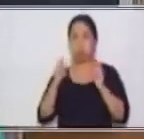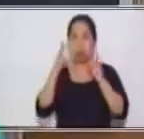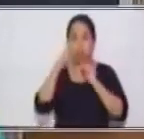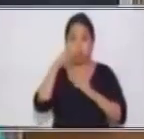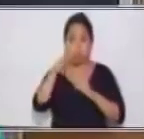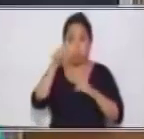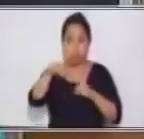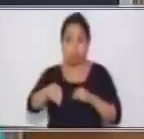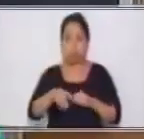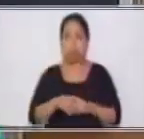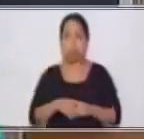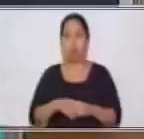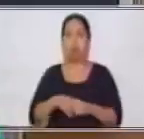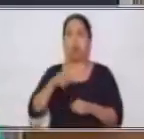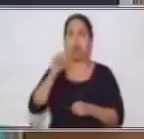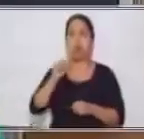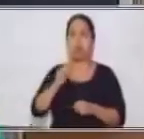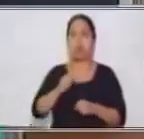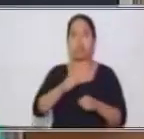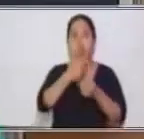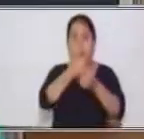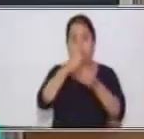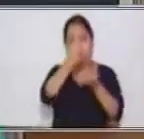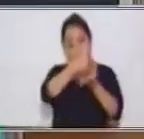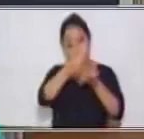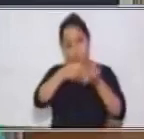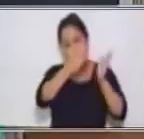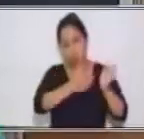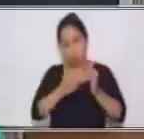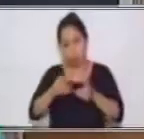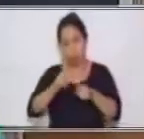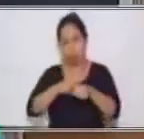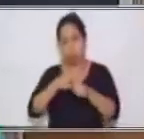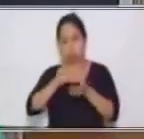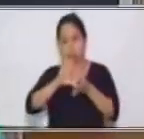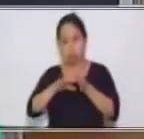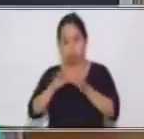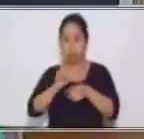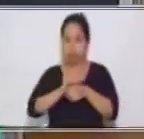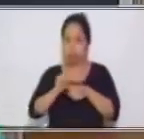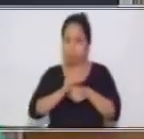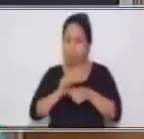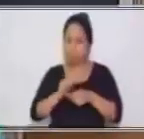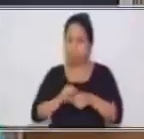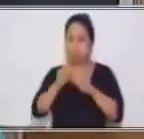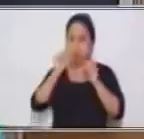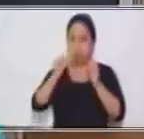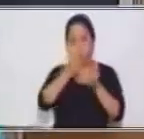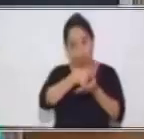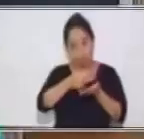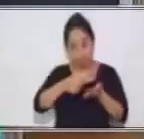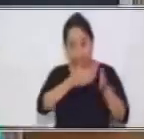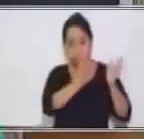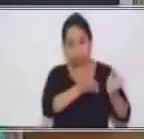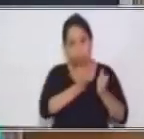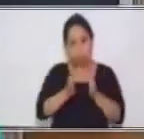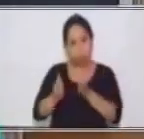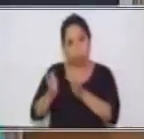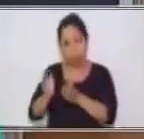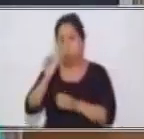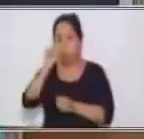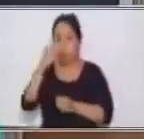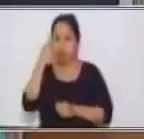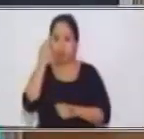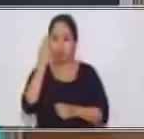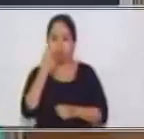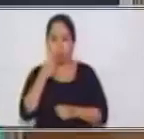lo puedas hacer de una forma ordenada para que al momento en que puedas repasar tengas tus notas en orden y puedas